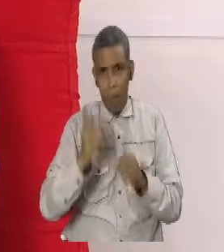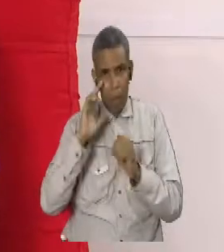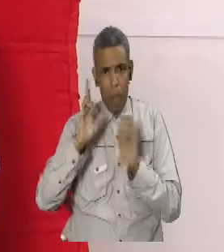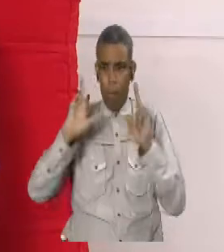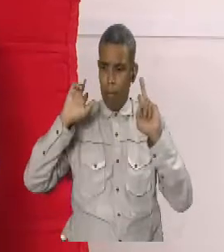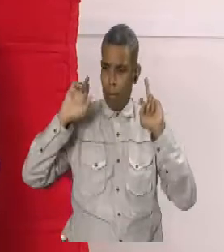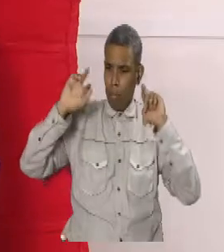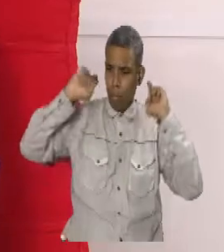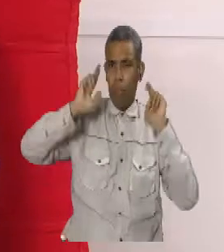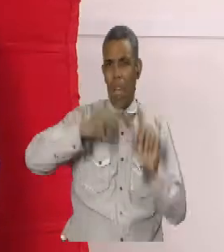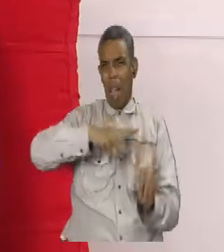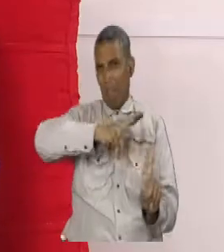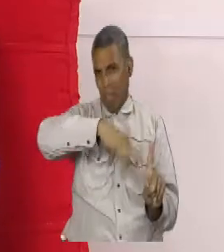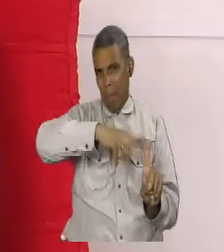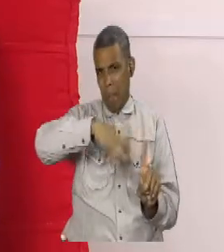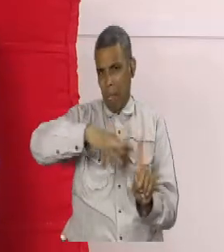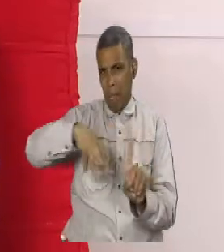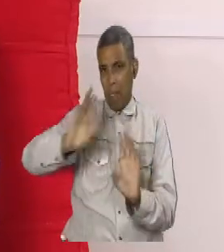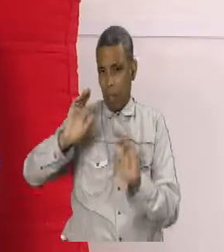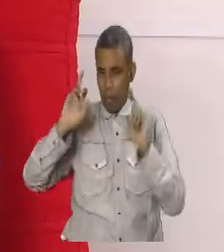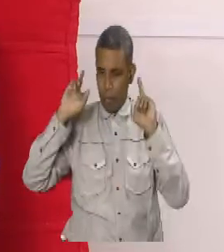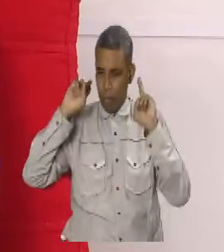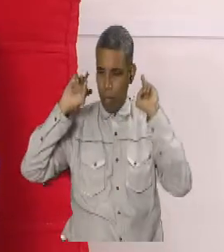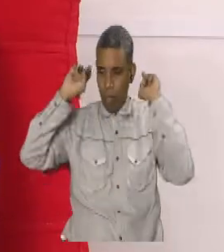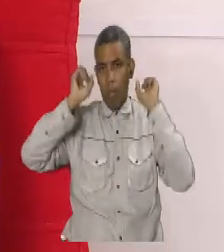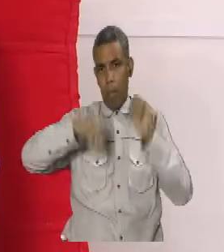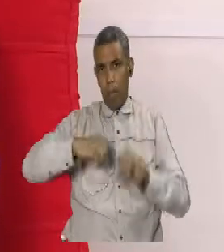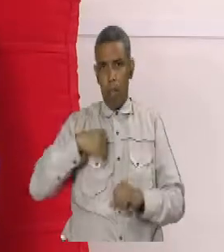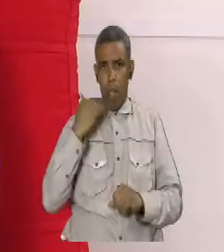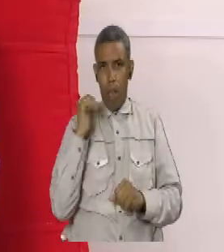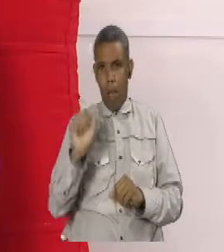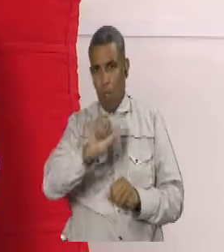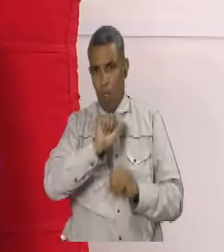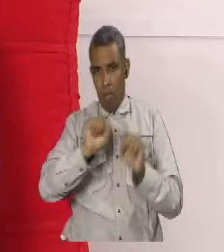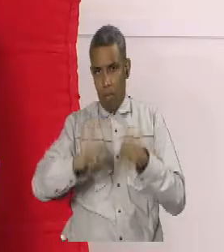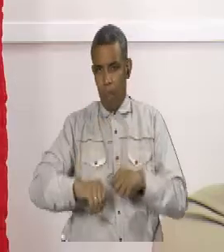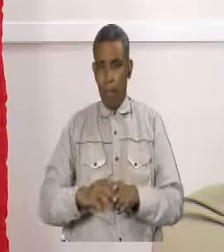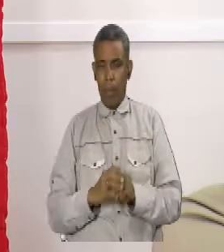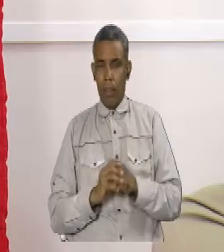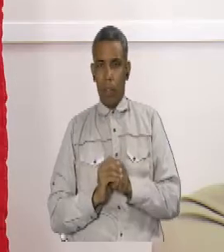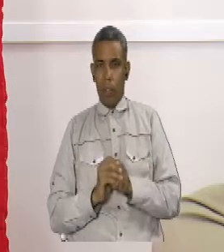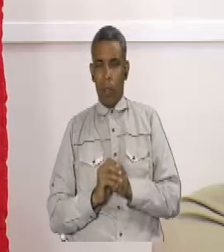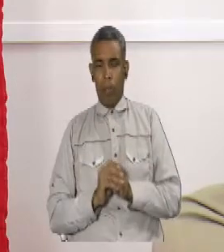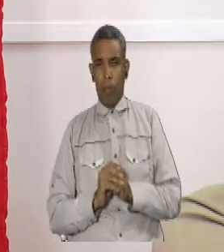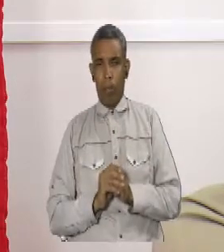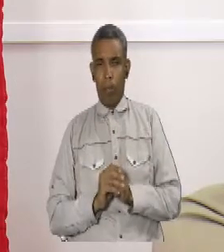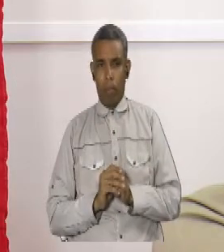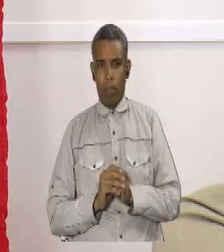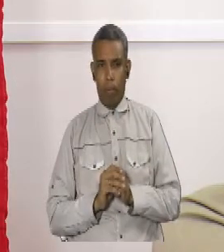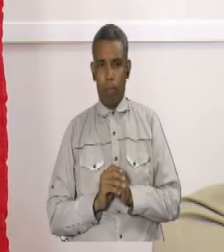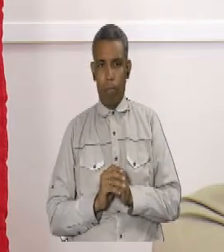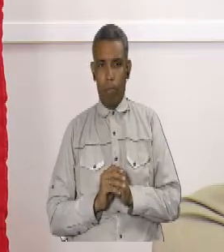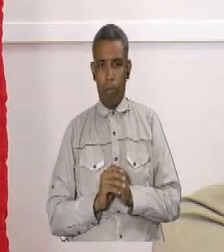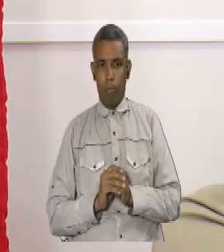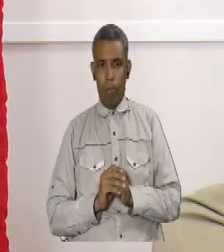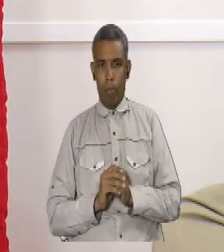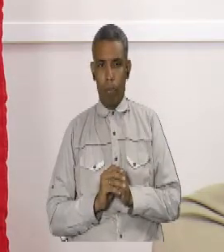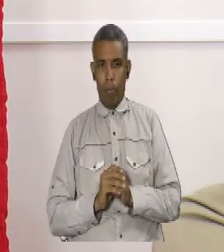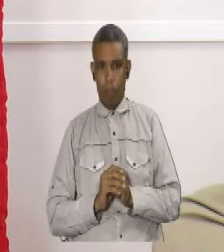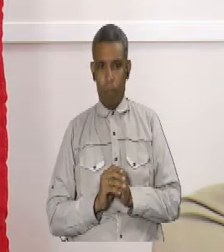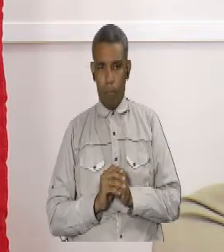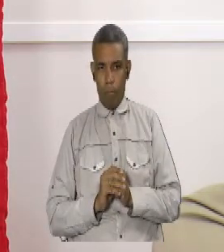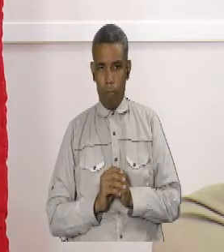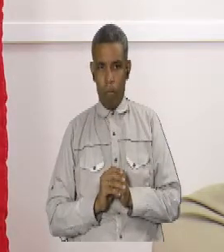3 meses. Perfecto. En el caso de las mujeres. El corte, ¿qué otra recomendación se le puede hacer en métodos de prevención para las personas que nos